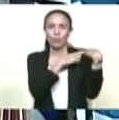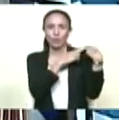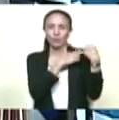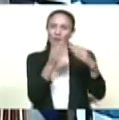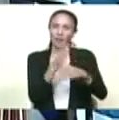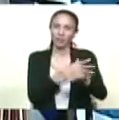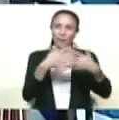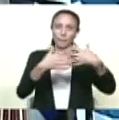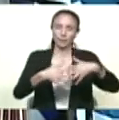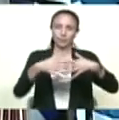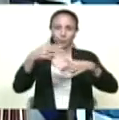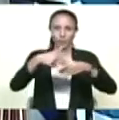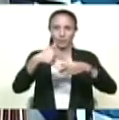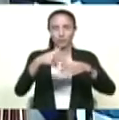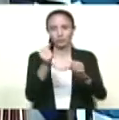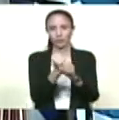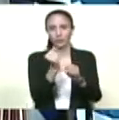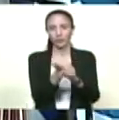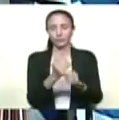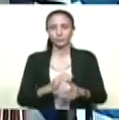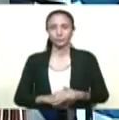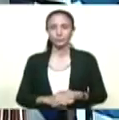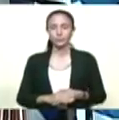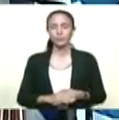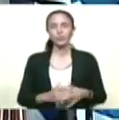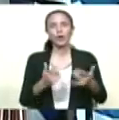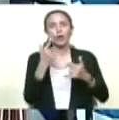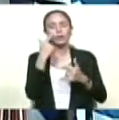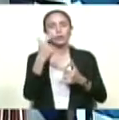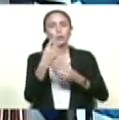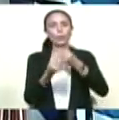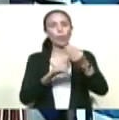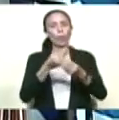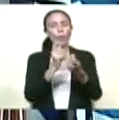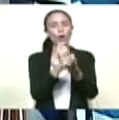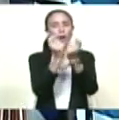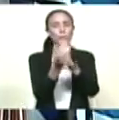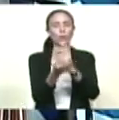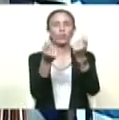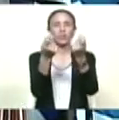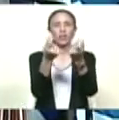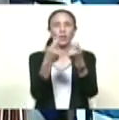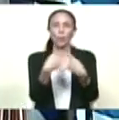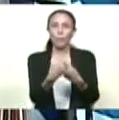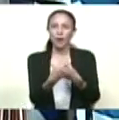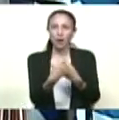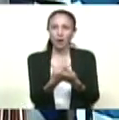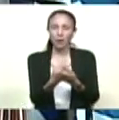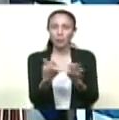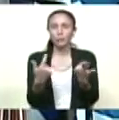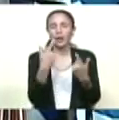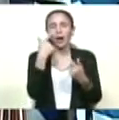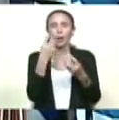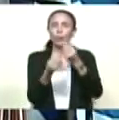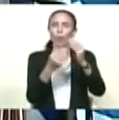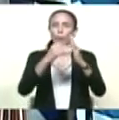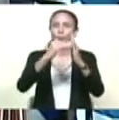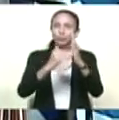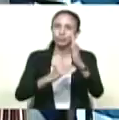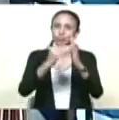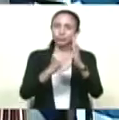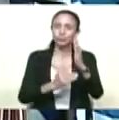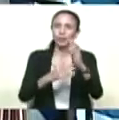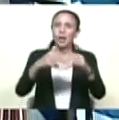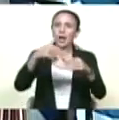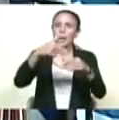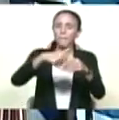entonces vean ustedes estas modificaciones de los precios produjeron que pedevesa perdiera ingresos y las empresas